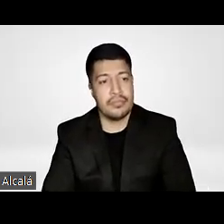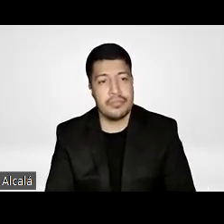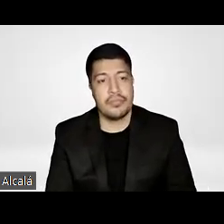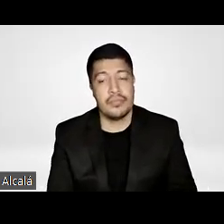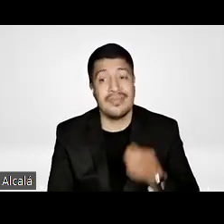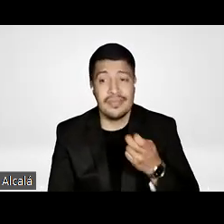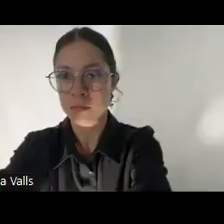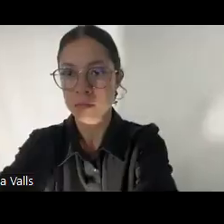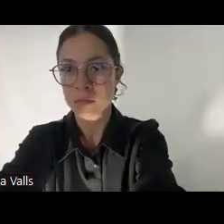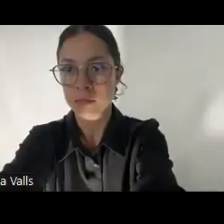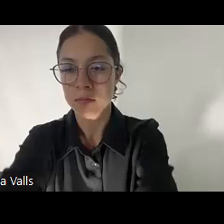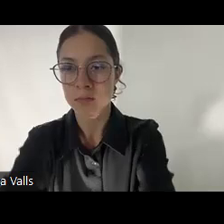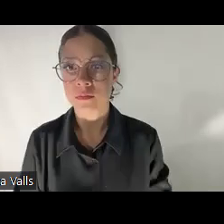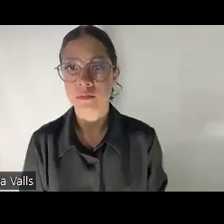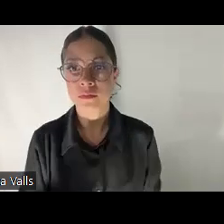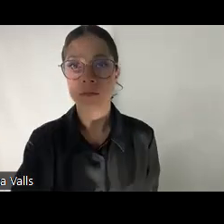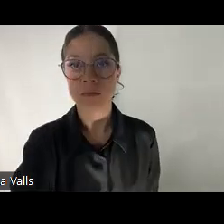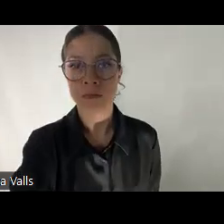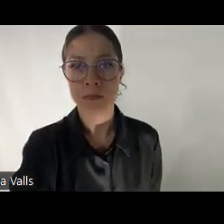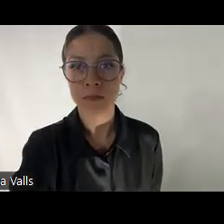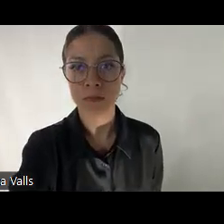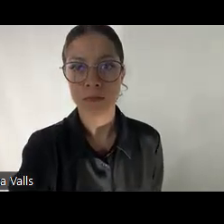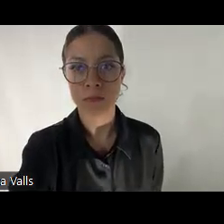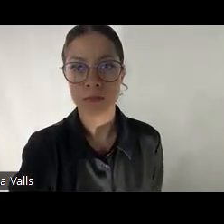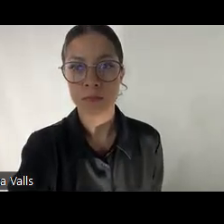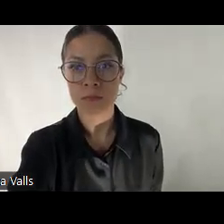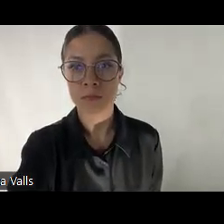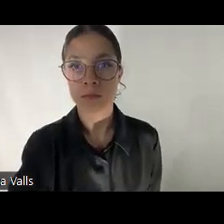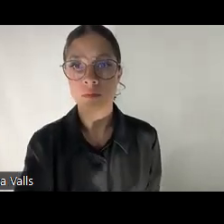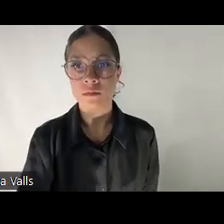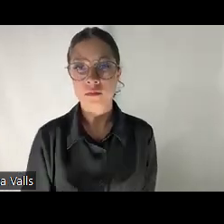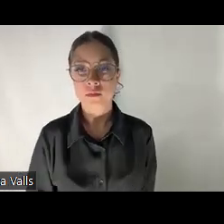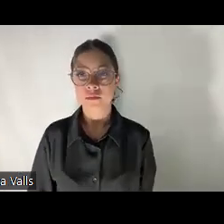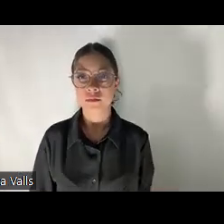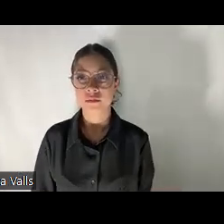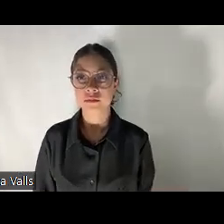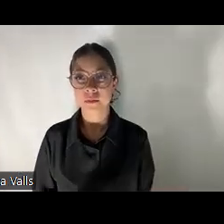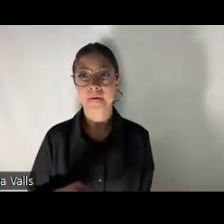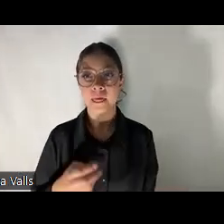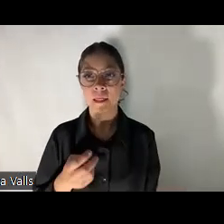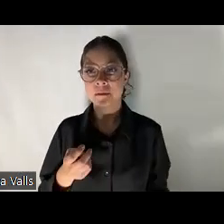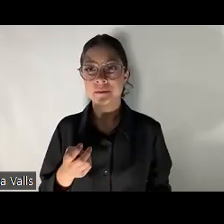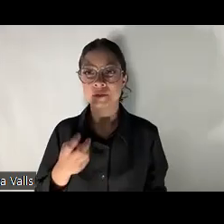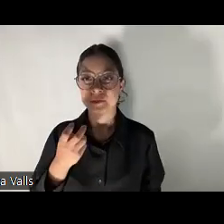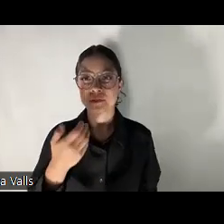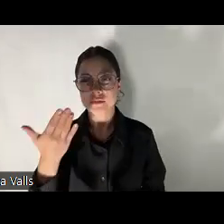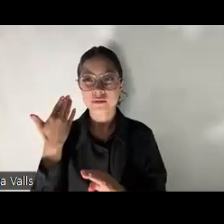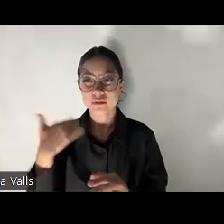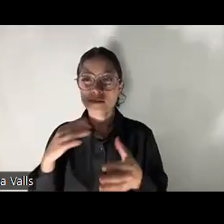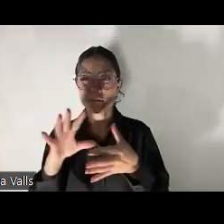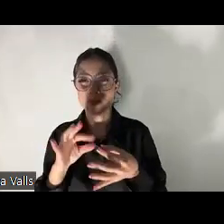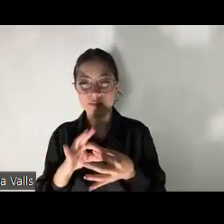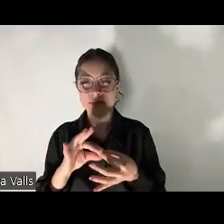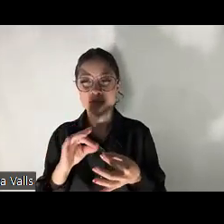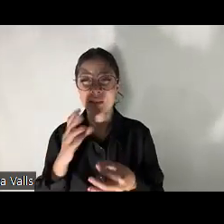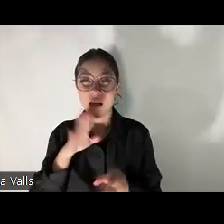es más frecuente en pacientes sin antecedentes de riesgo perinatales, es lo que decía hace rato, el tener un niño que